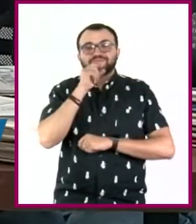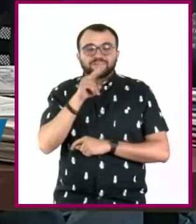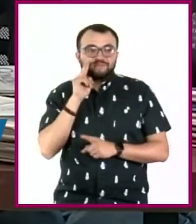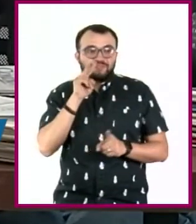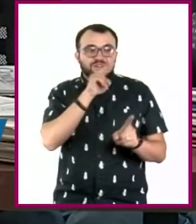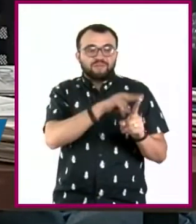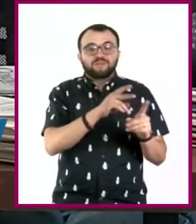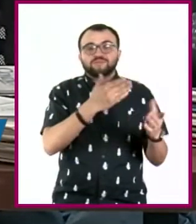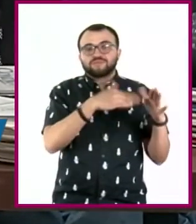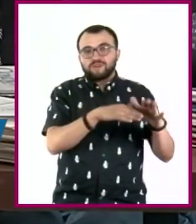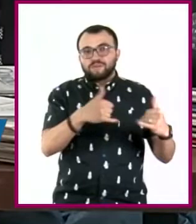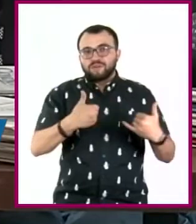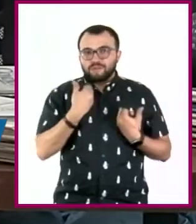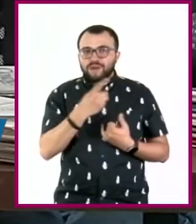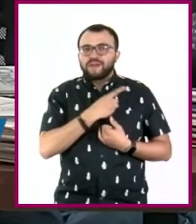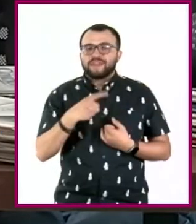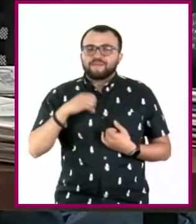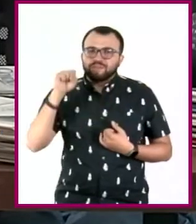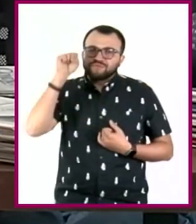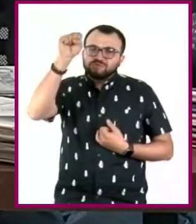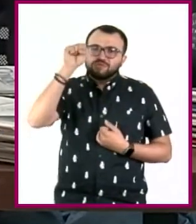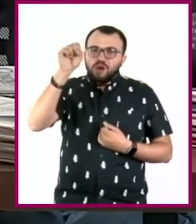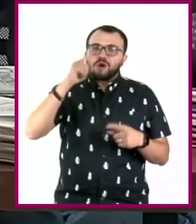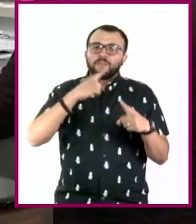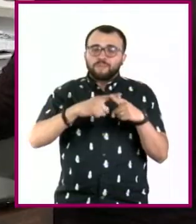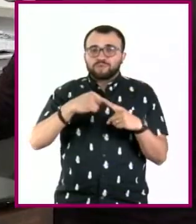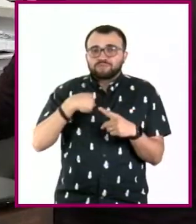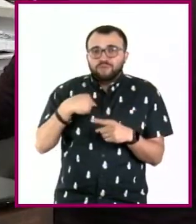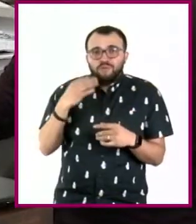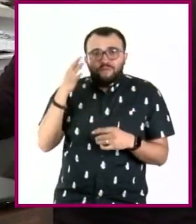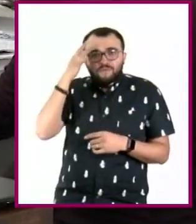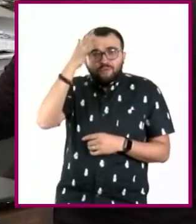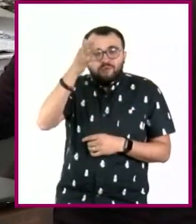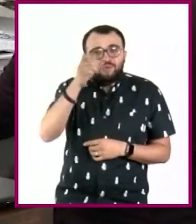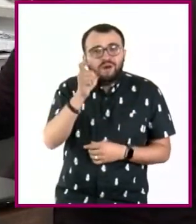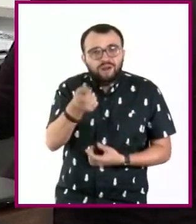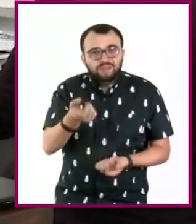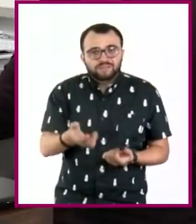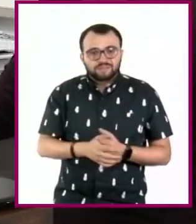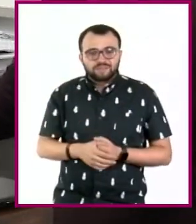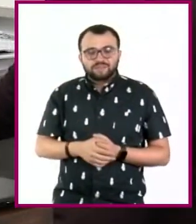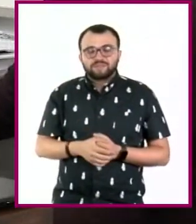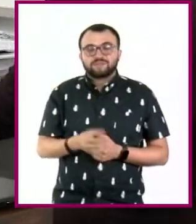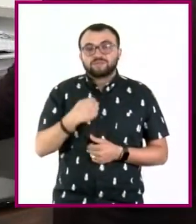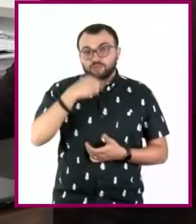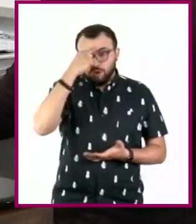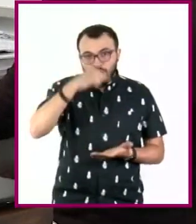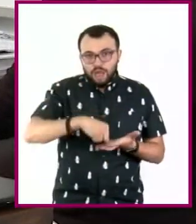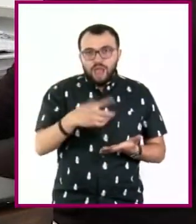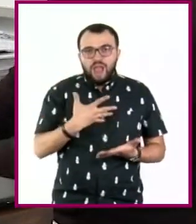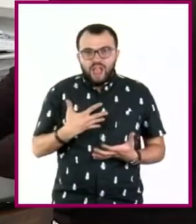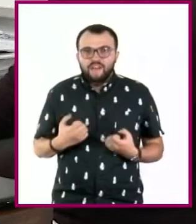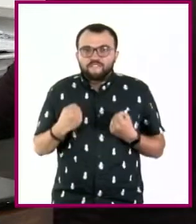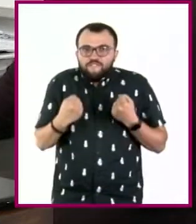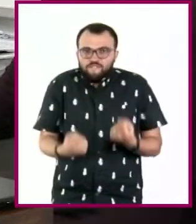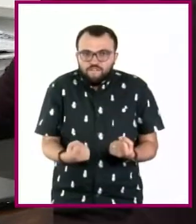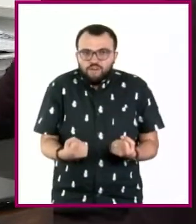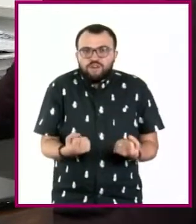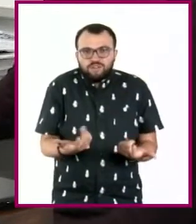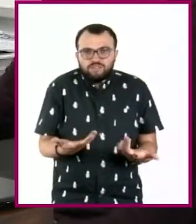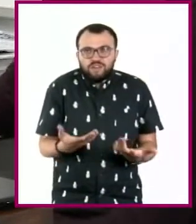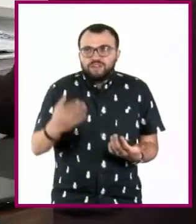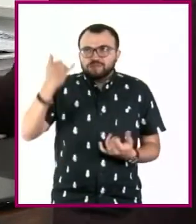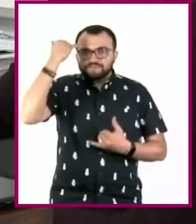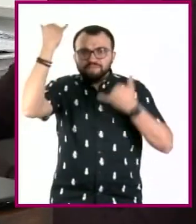jóvenes. Se trata de luchar por nuestro futuro. De acuerdo. Pienso que tenemos la energía, la creatividad y el talento que se requiere para